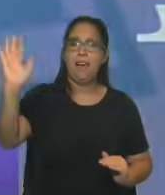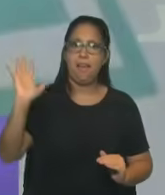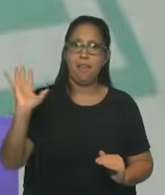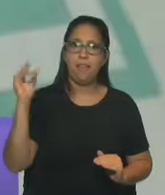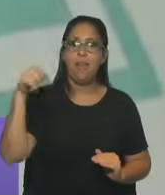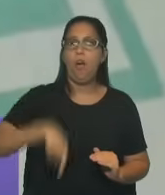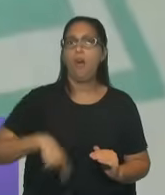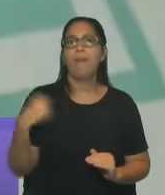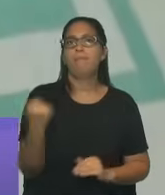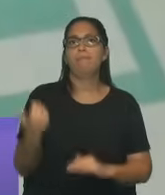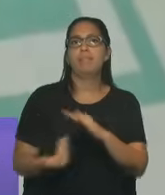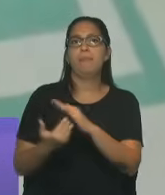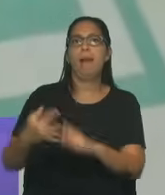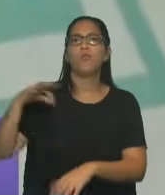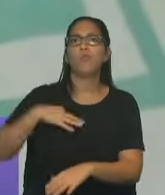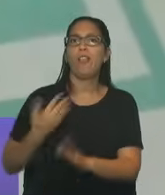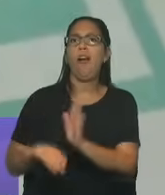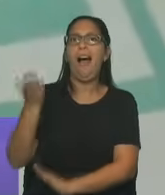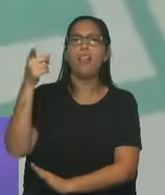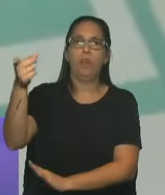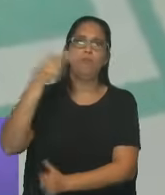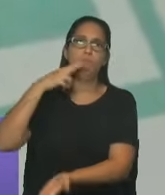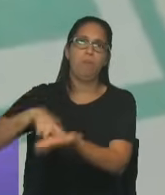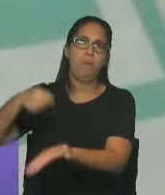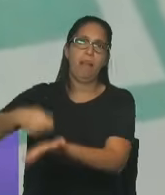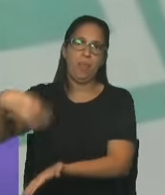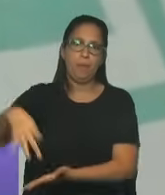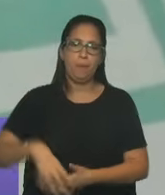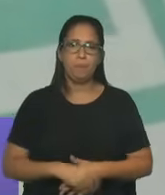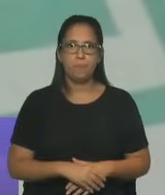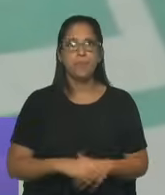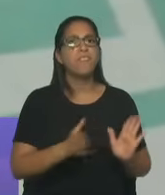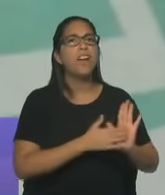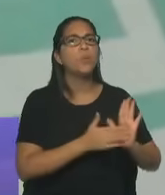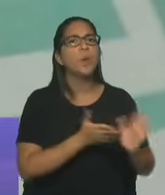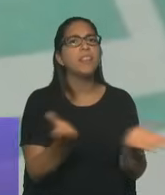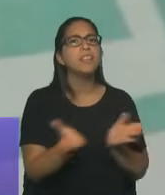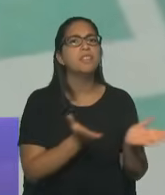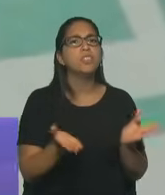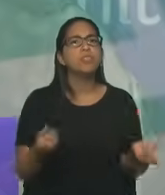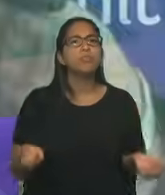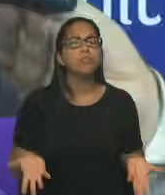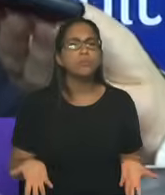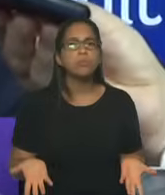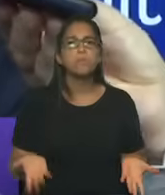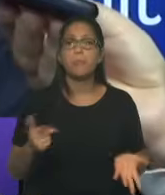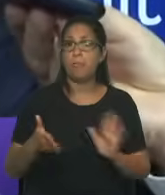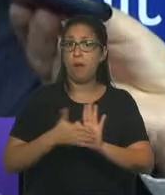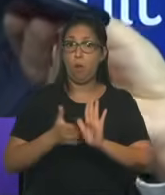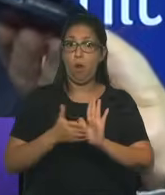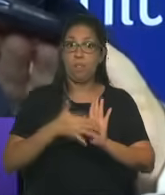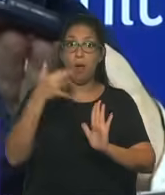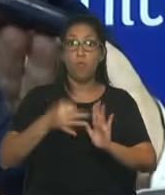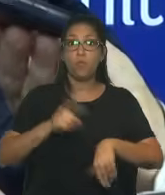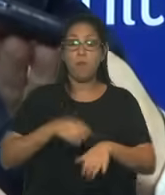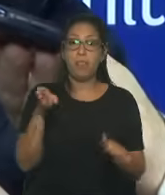altos ingresos. Estamos haciendo foco en el método de la factura de servicios. ¿Qué evidencia es? Es permitir en esta boleta, que es justo el